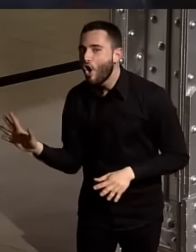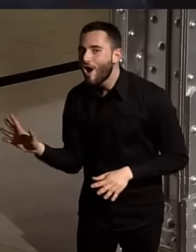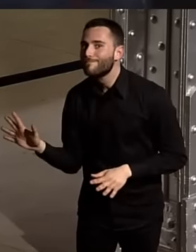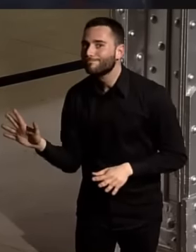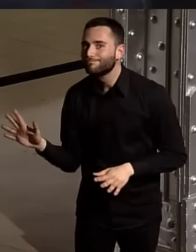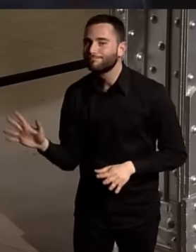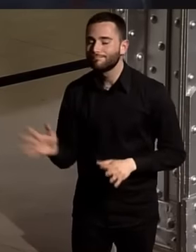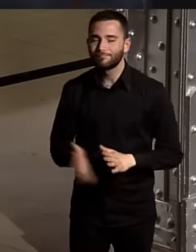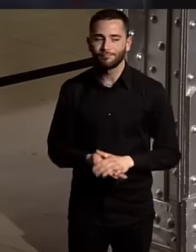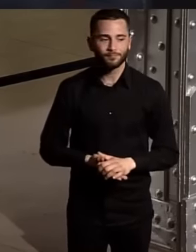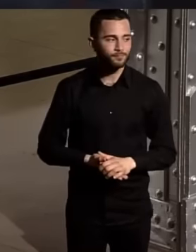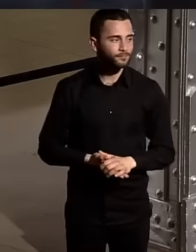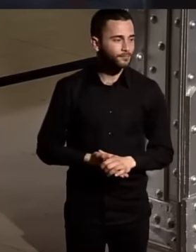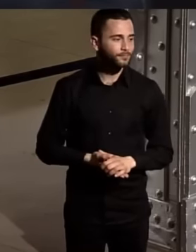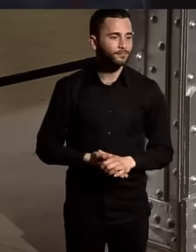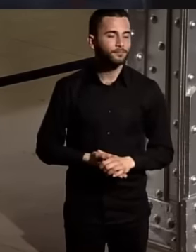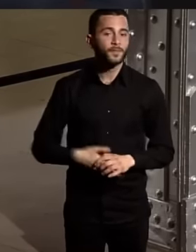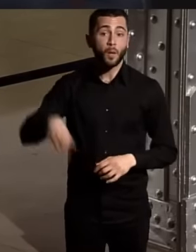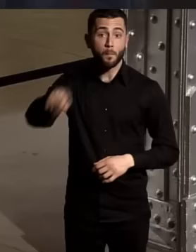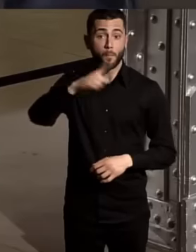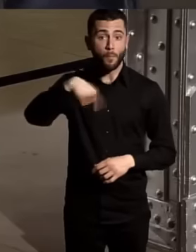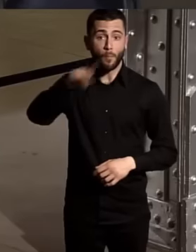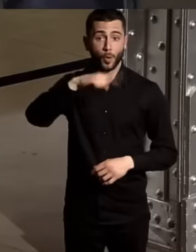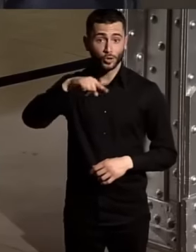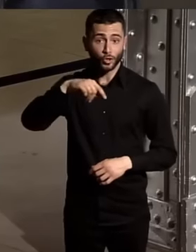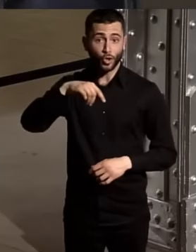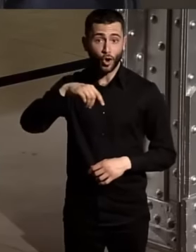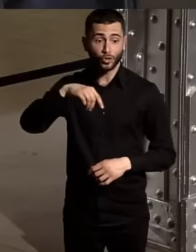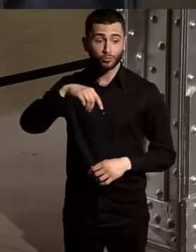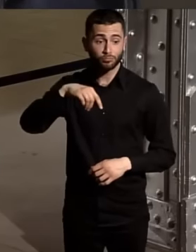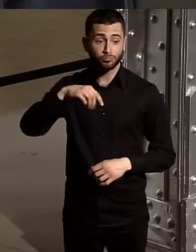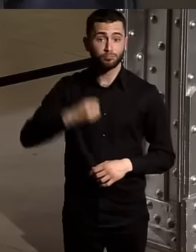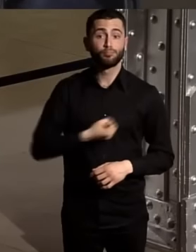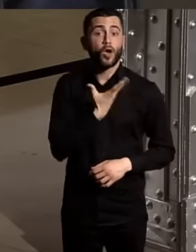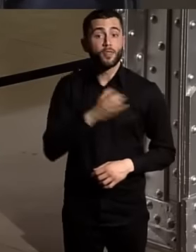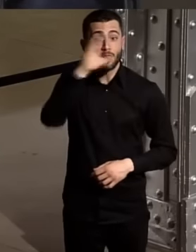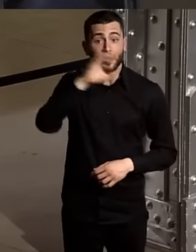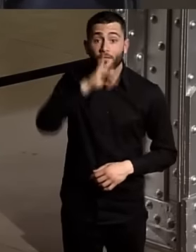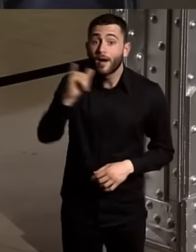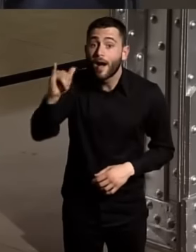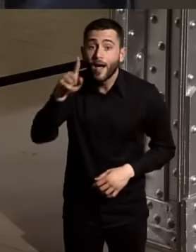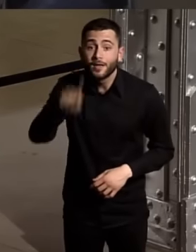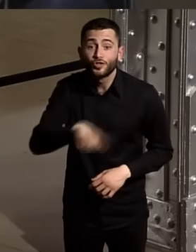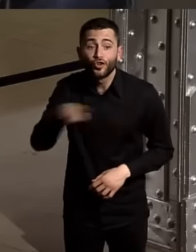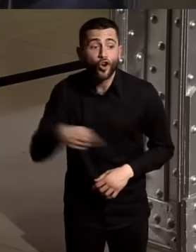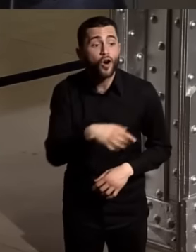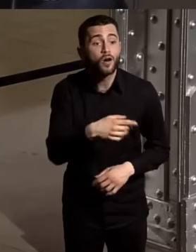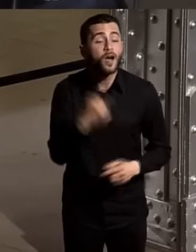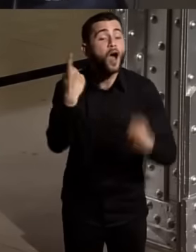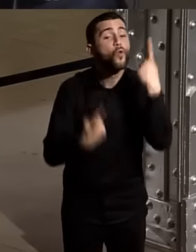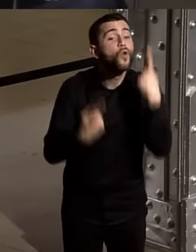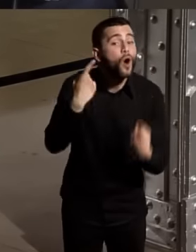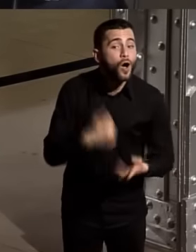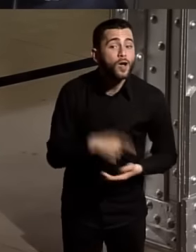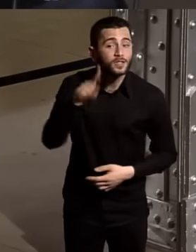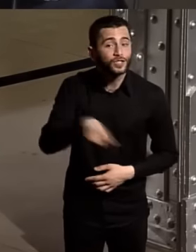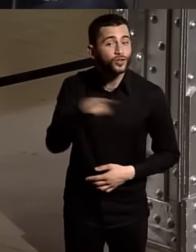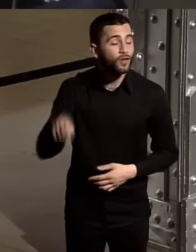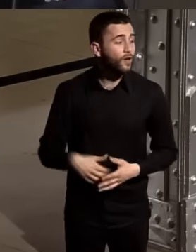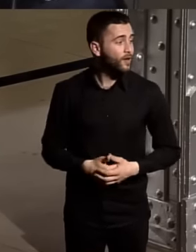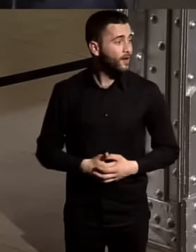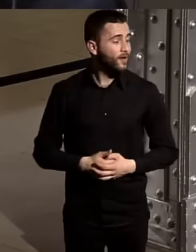tiene magia vosotros tiene vocación científica de vosotros con vocación científica